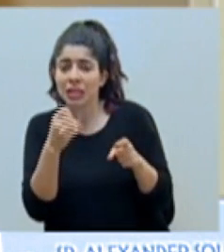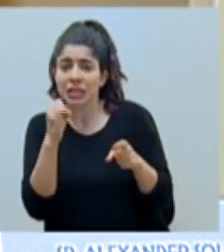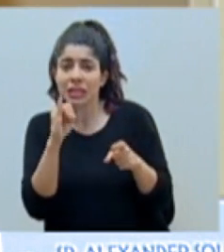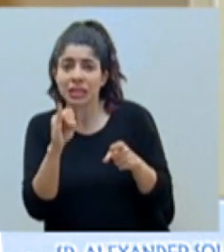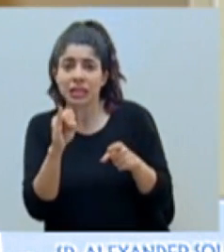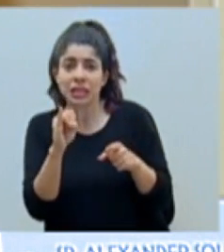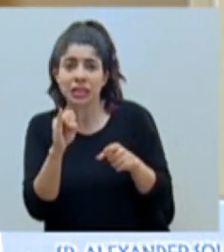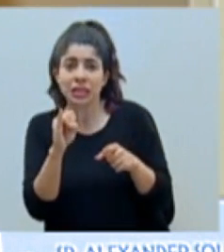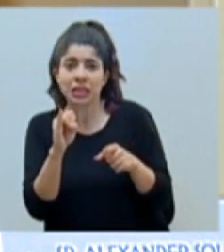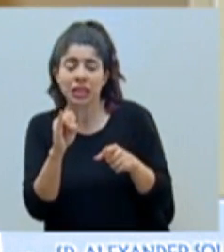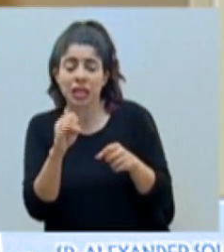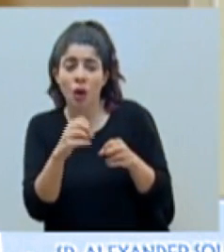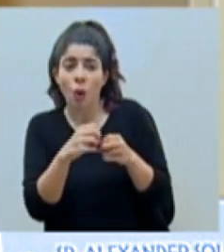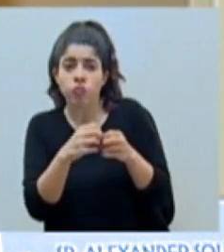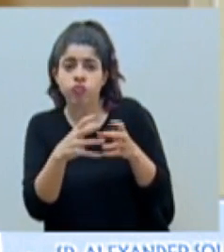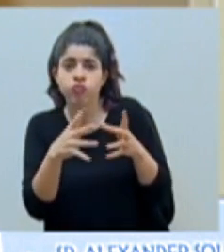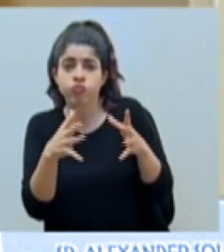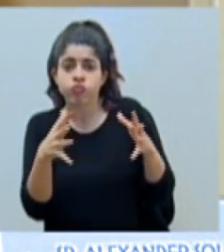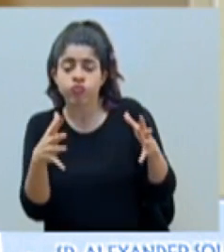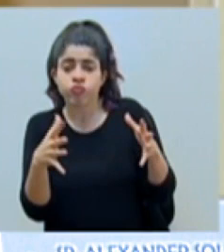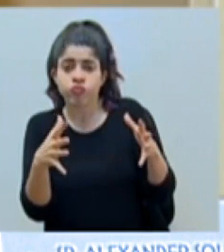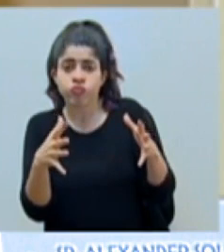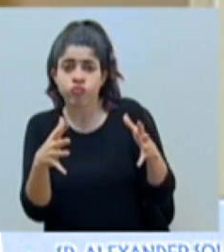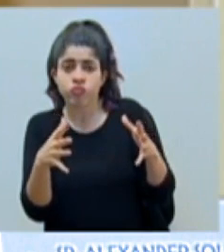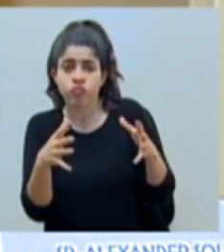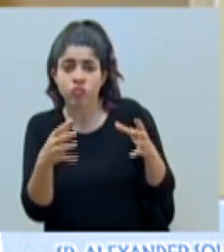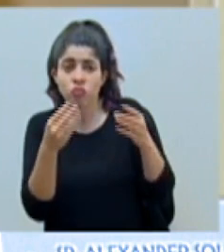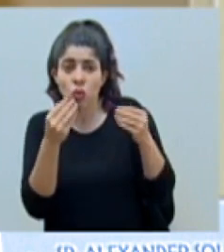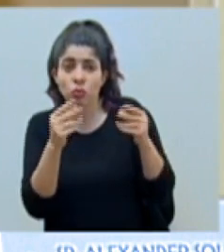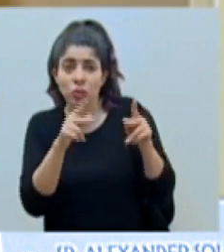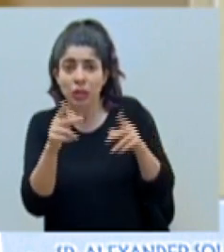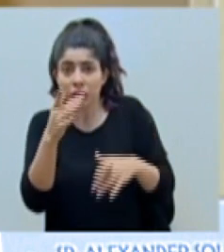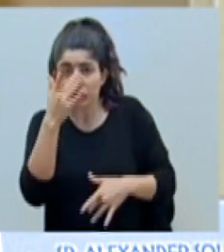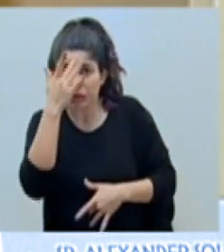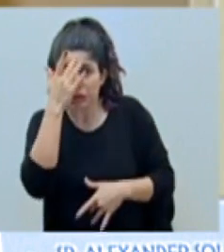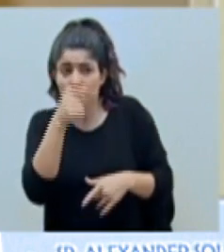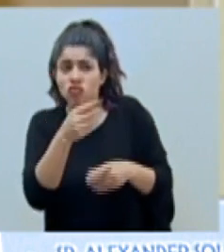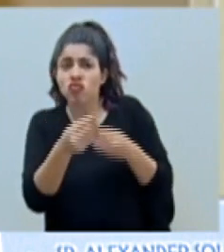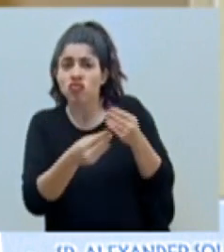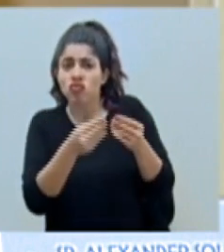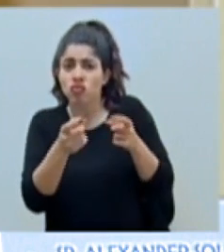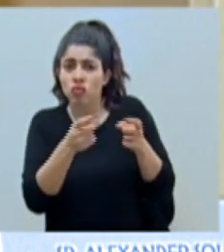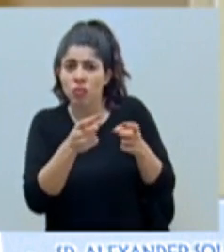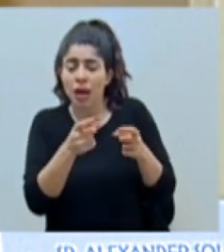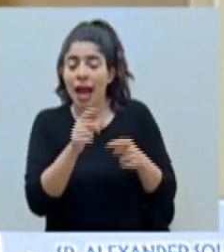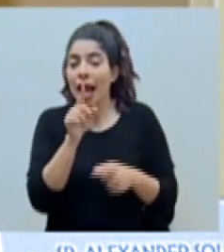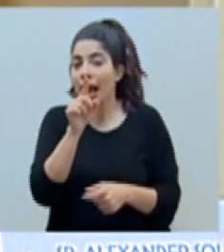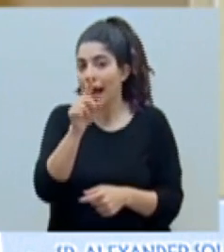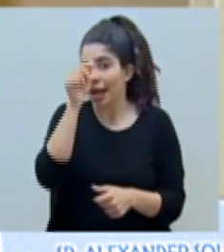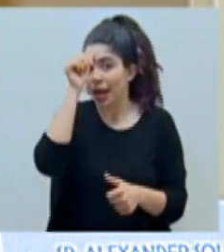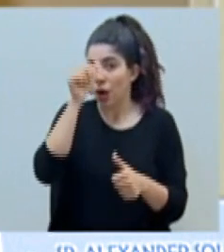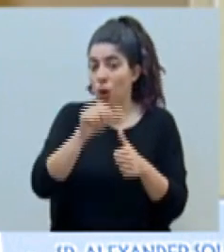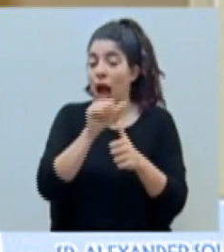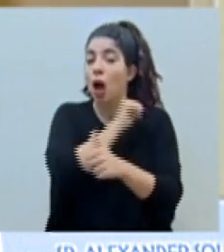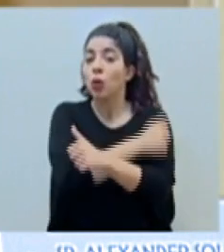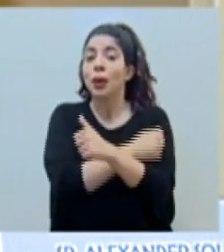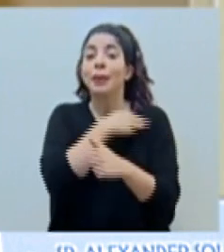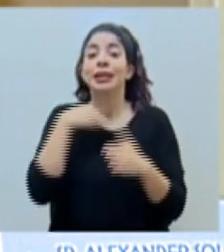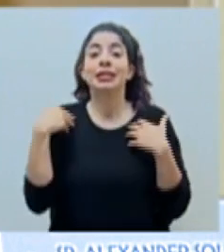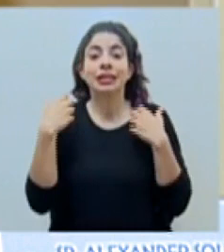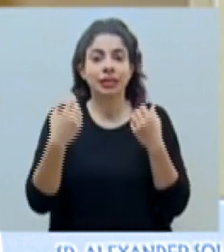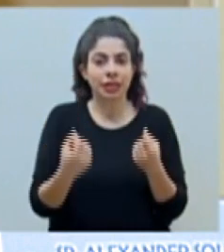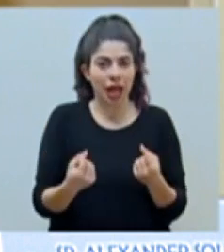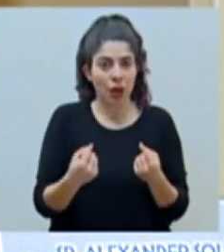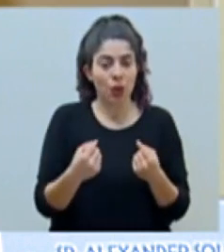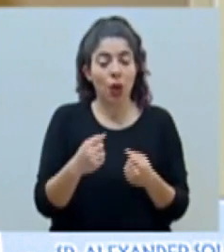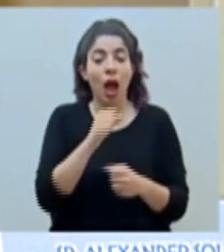un aumento importante de casos, recordemos que las autoridades del Ministerio de Salud, de la